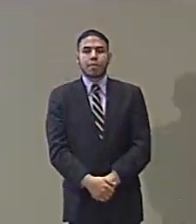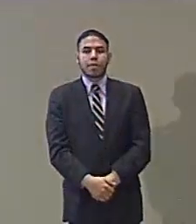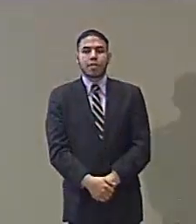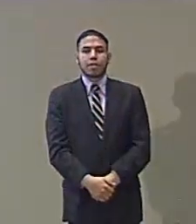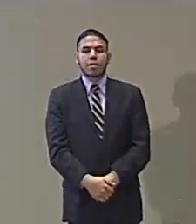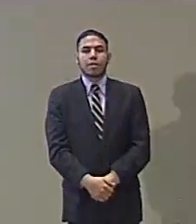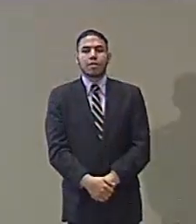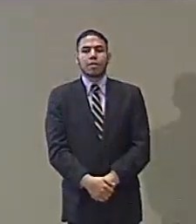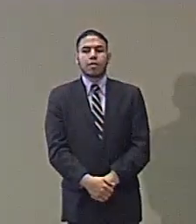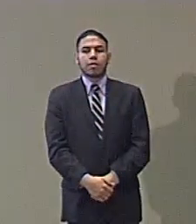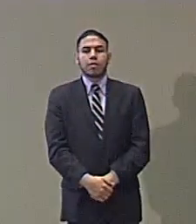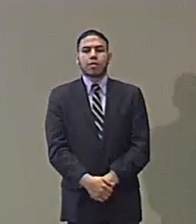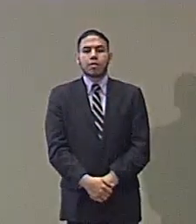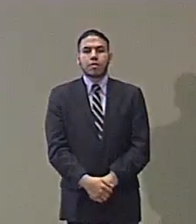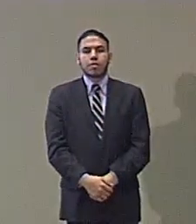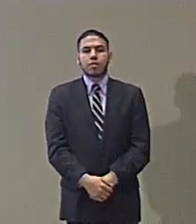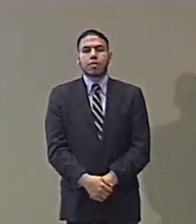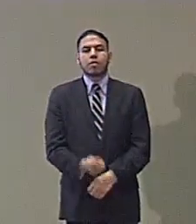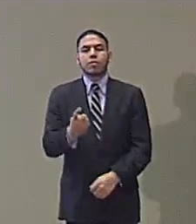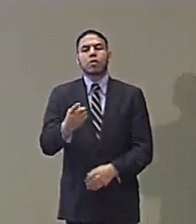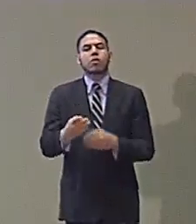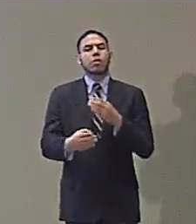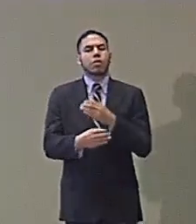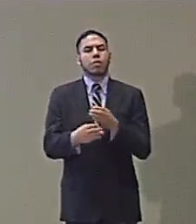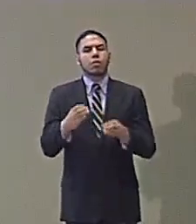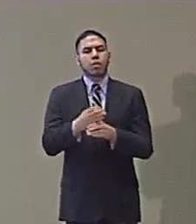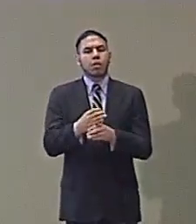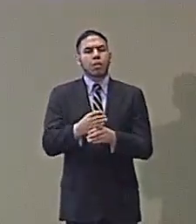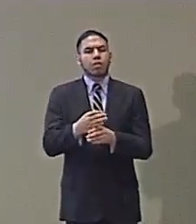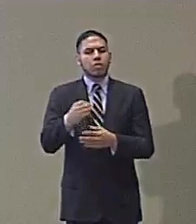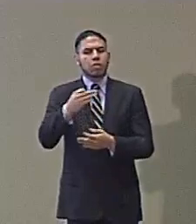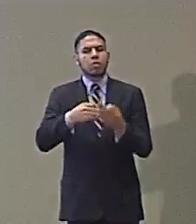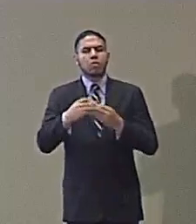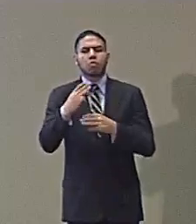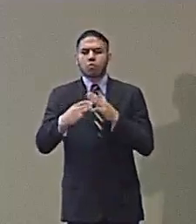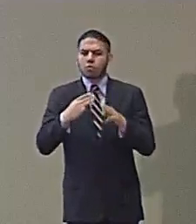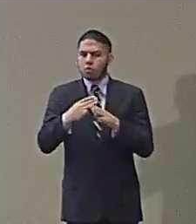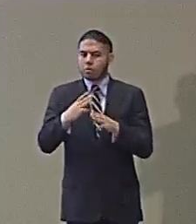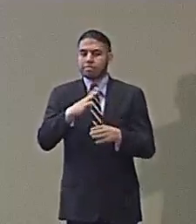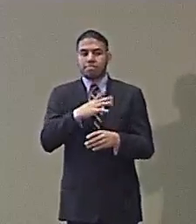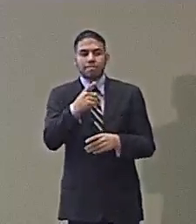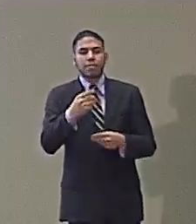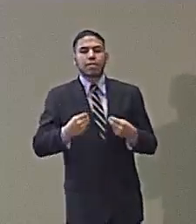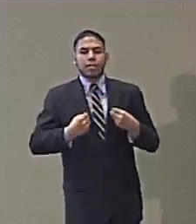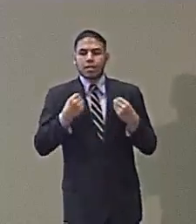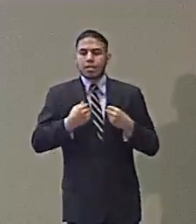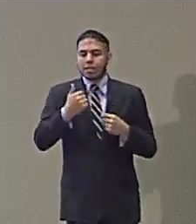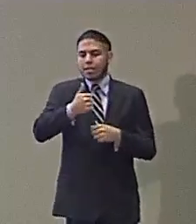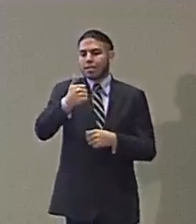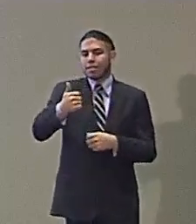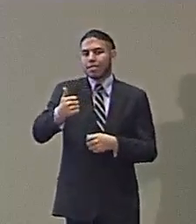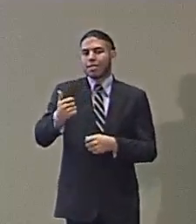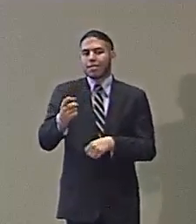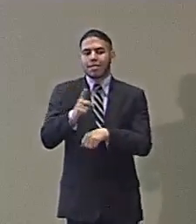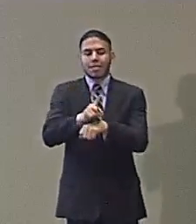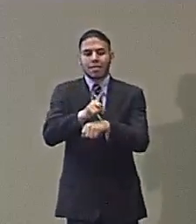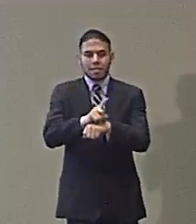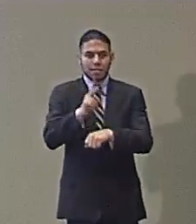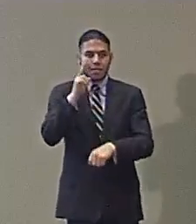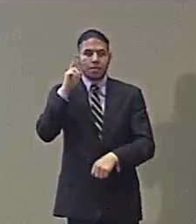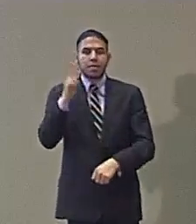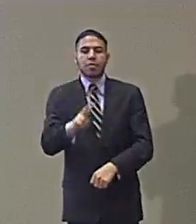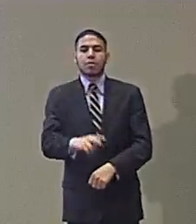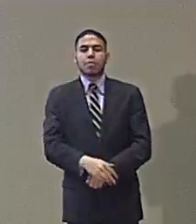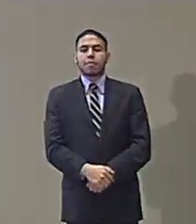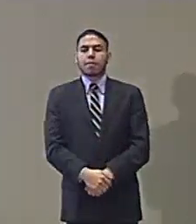cosas que todo el mundo y ustedes no han vivido ya en su vida lo viven cotidianamente y esto se